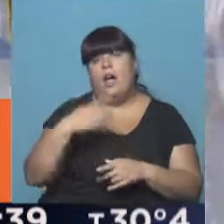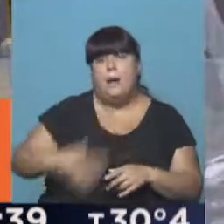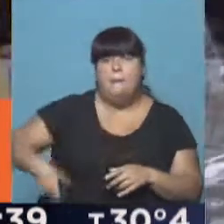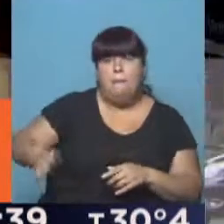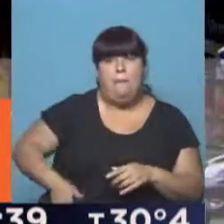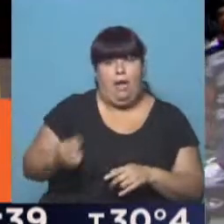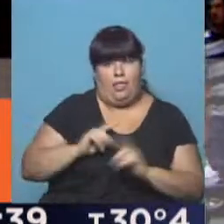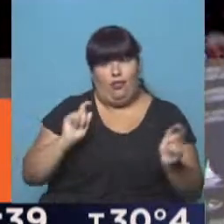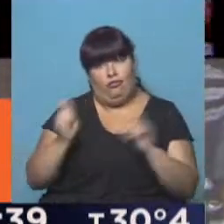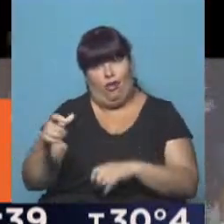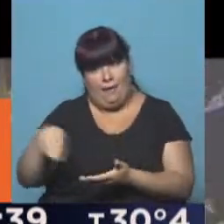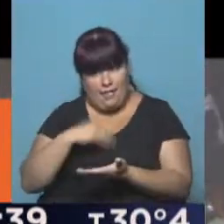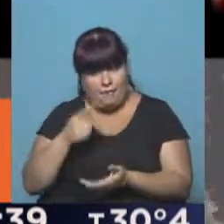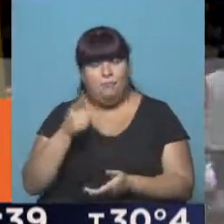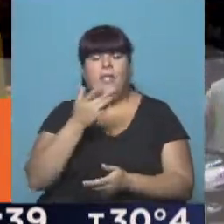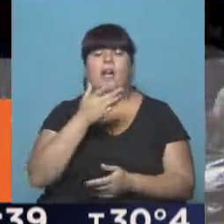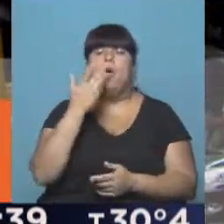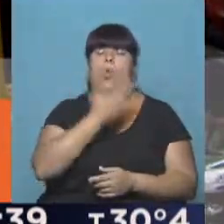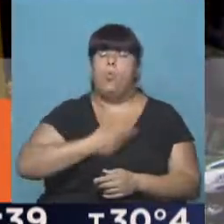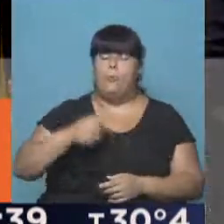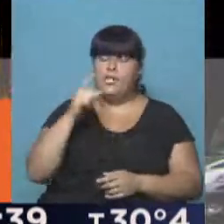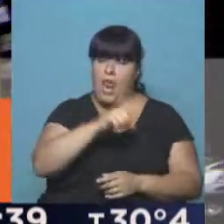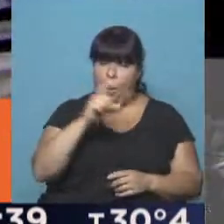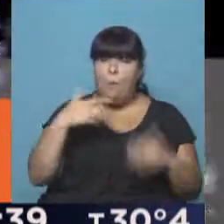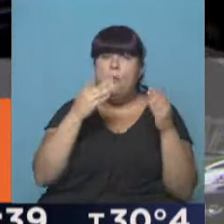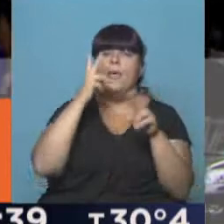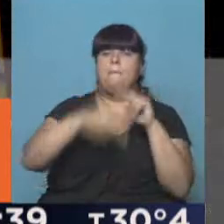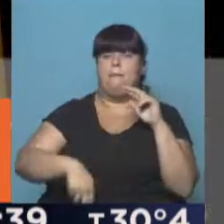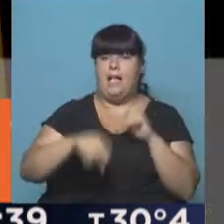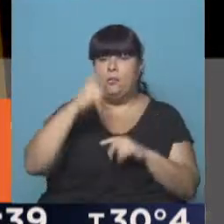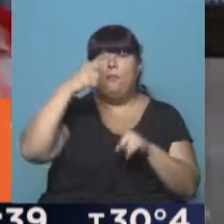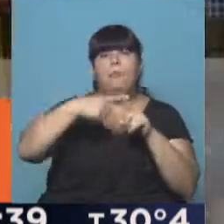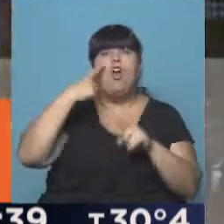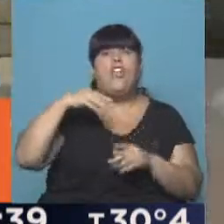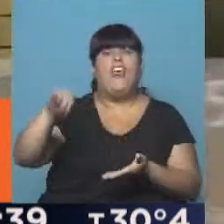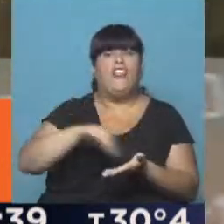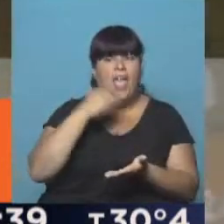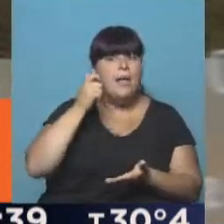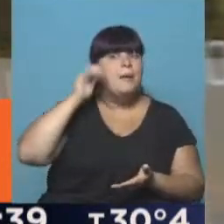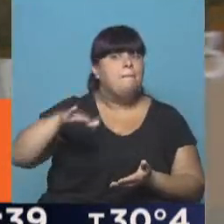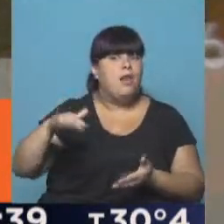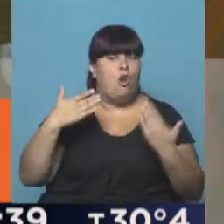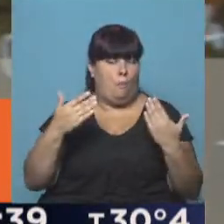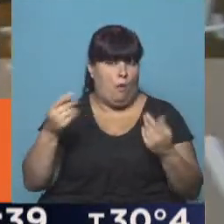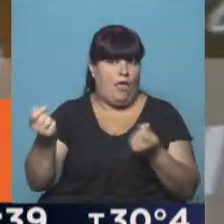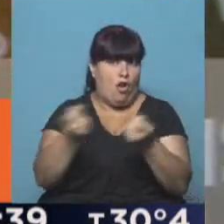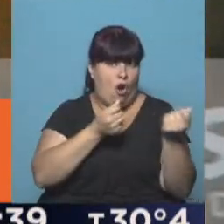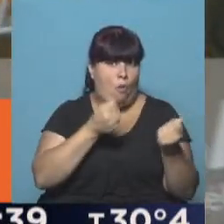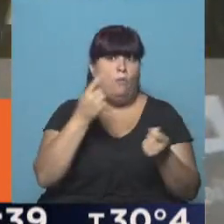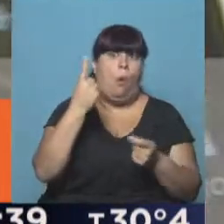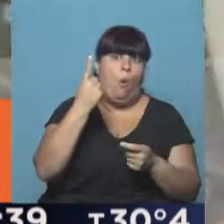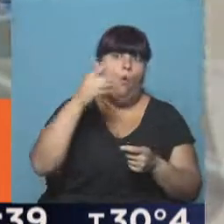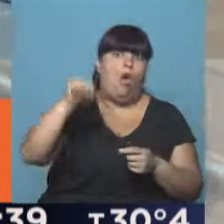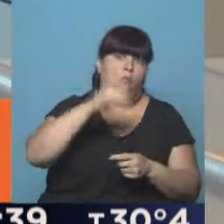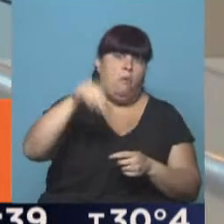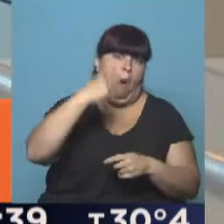efectivo a la calle el titular de la cuenta puede determinar un importe máximo diario de débitos que el menor puede realizar en una o más